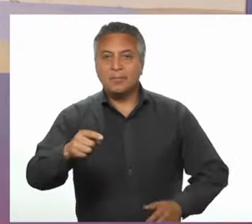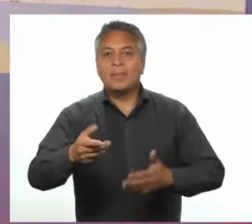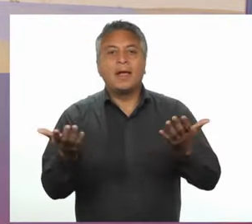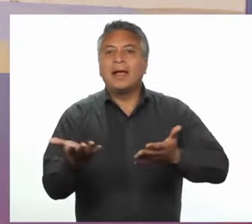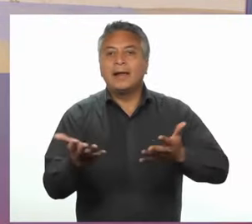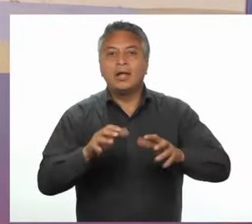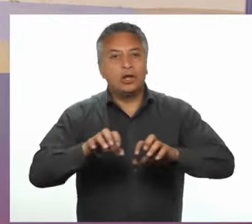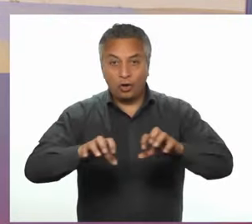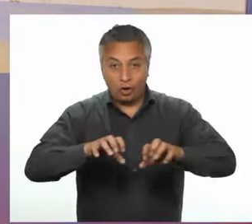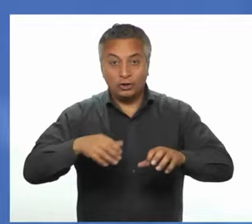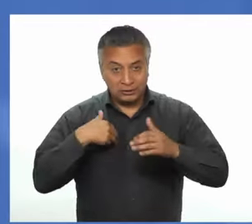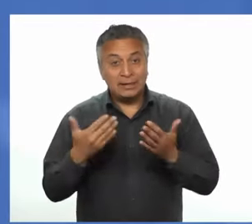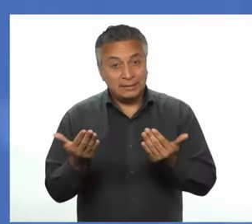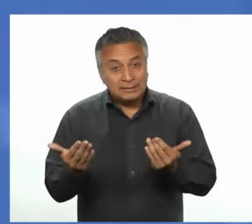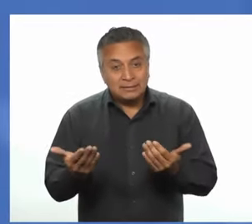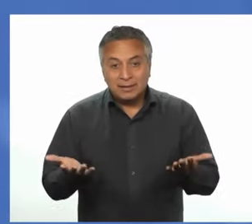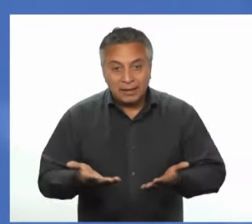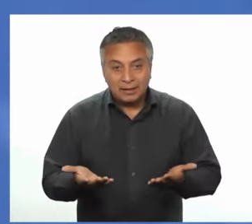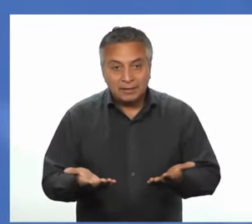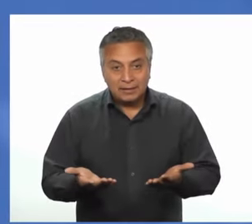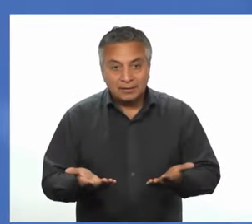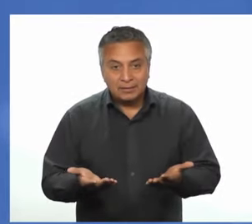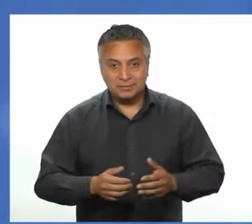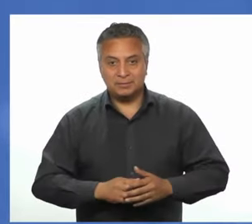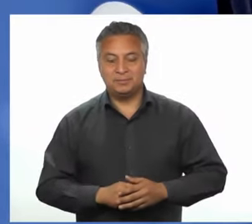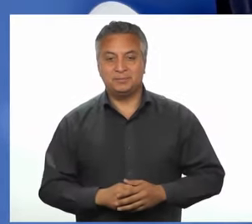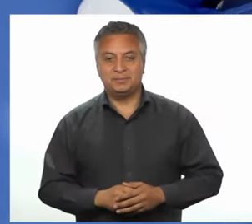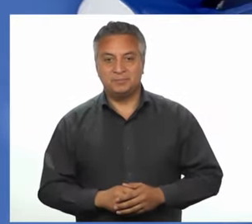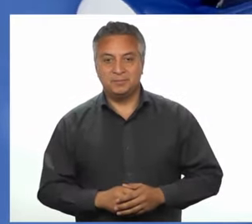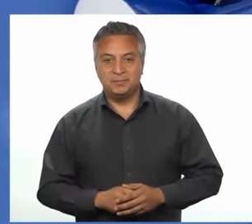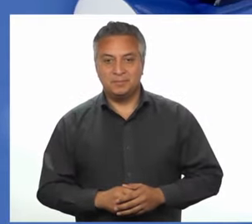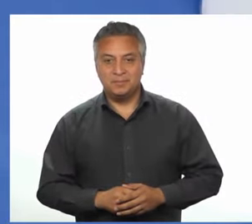¿Qué materiales vamos a necesitar?